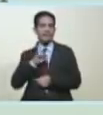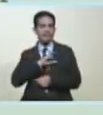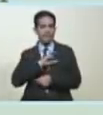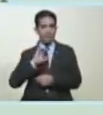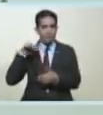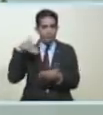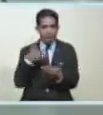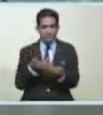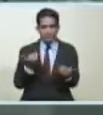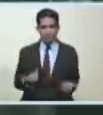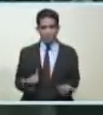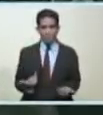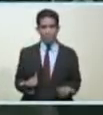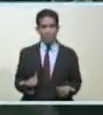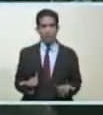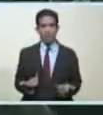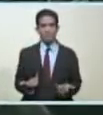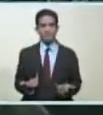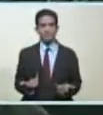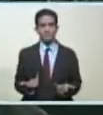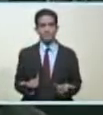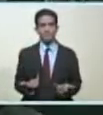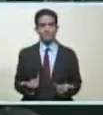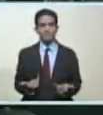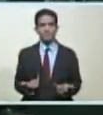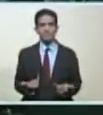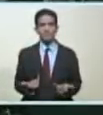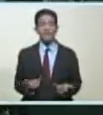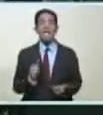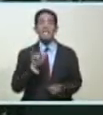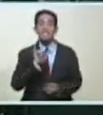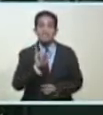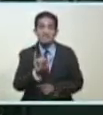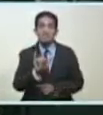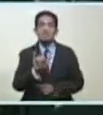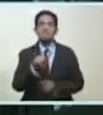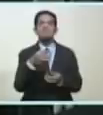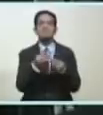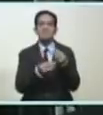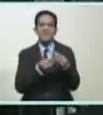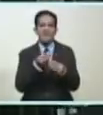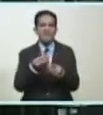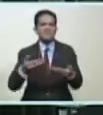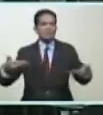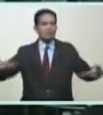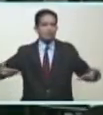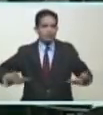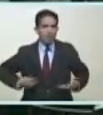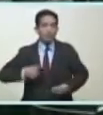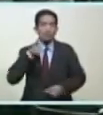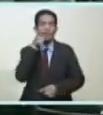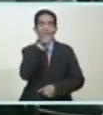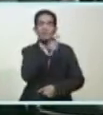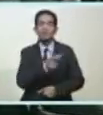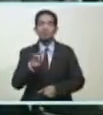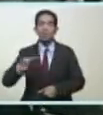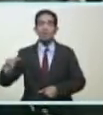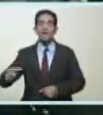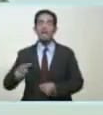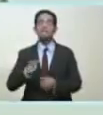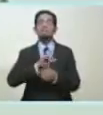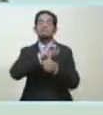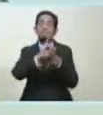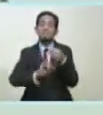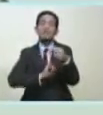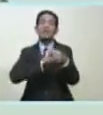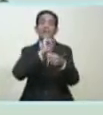y de lo heroico del esfuerzo institucional, nacional, popular y hasta